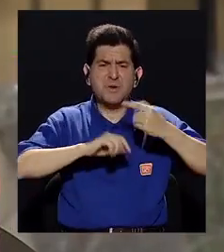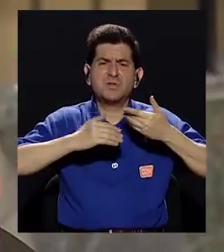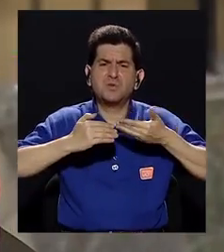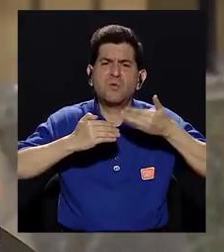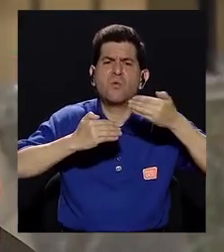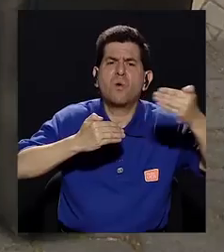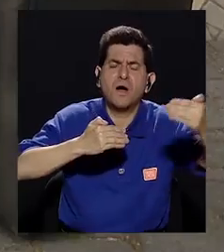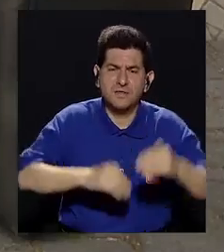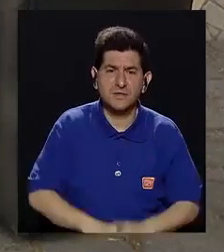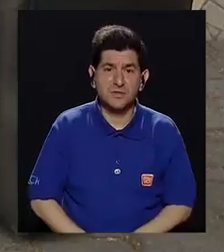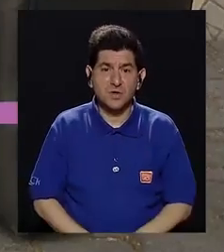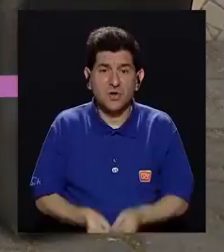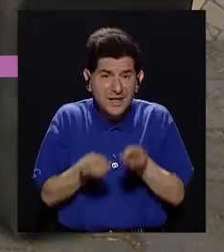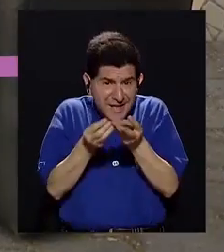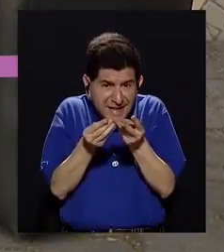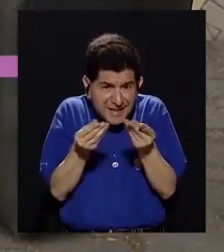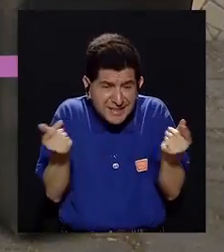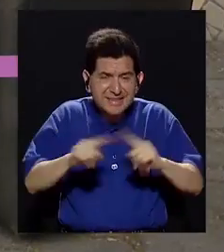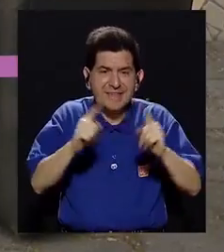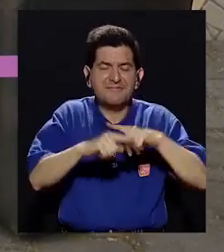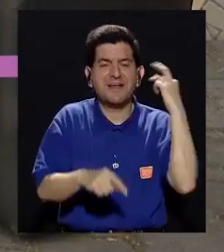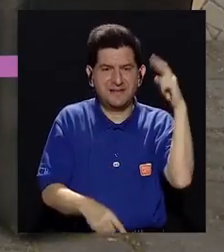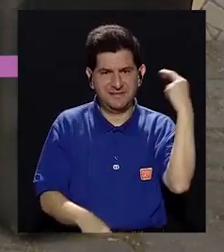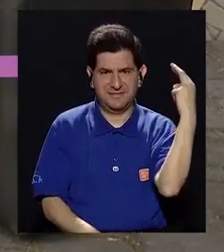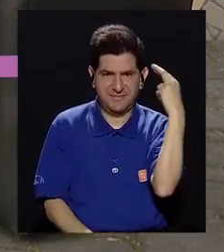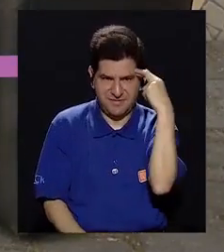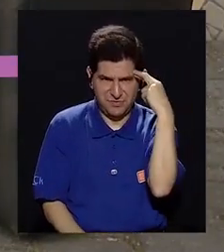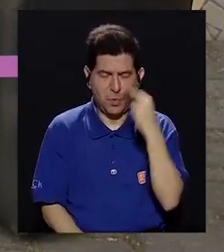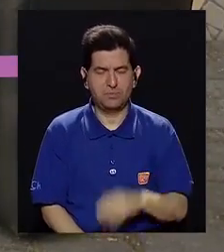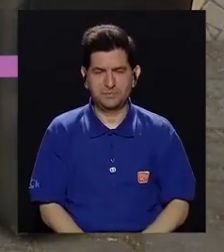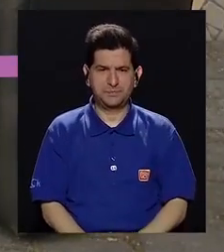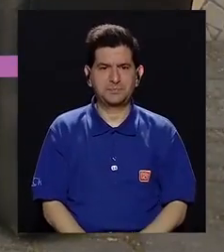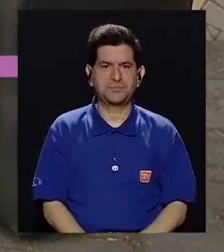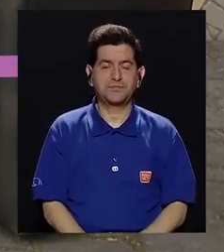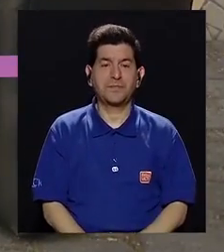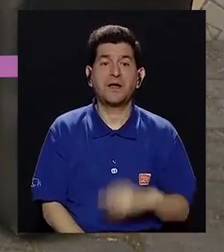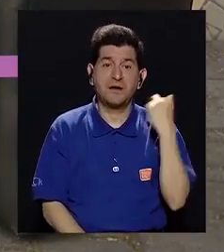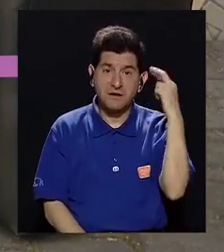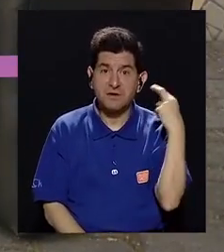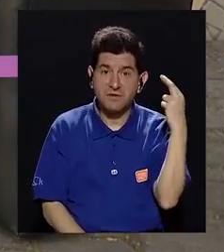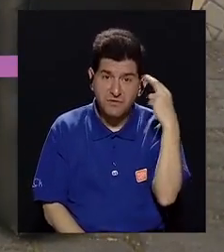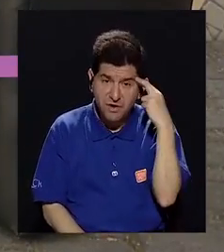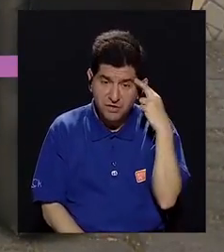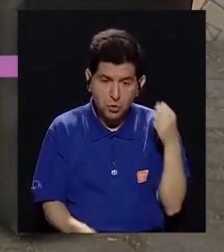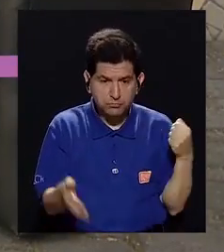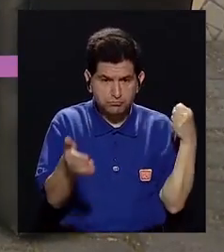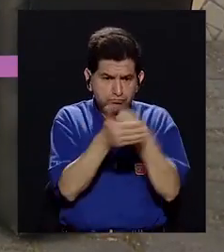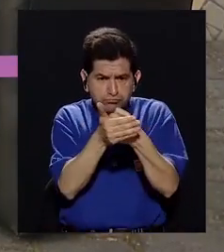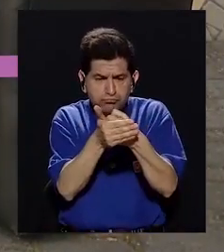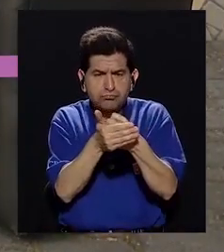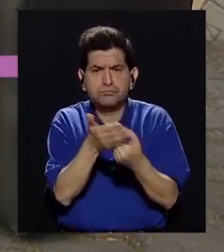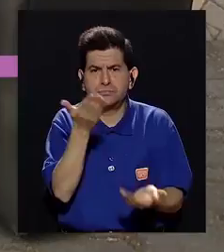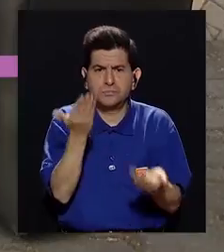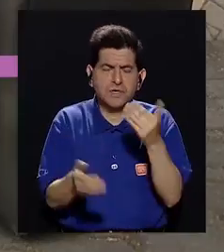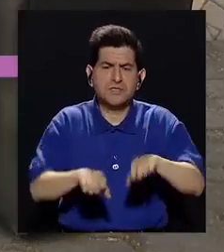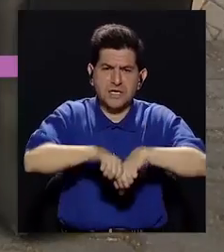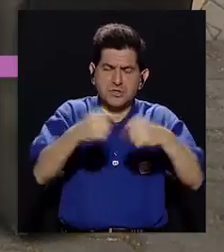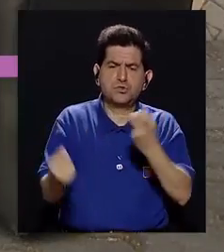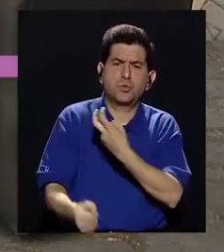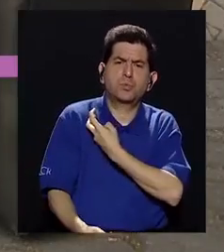que duele? El desgaste se produce de muchos factores. Ah, okay. Entonces estamos los factores de trauma, como